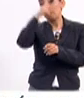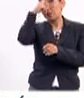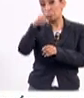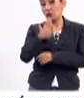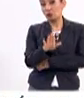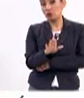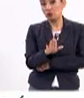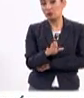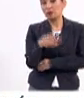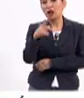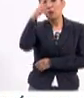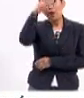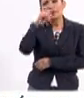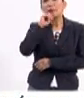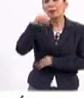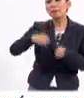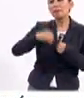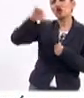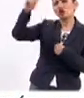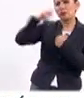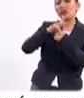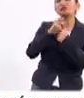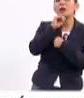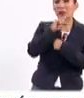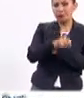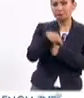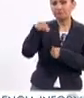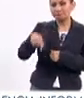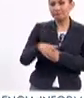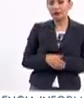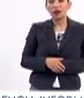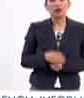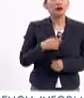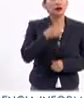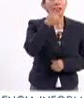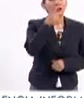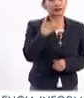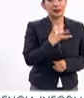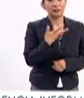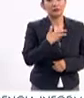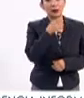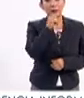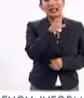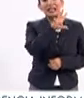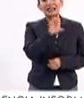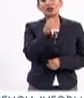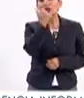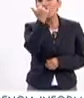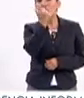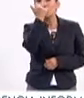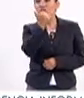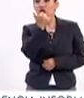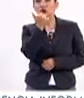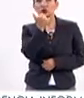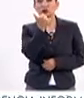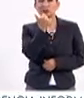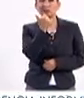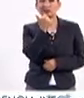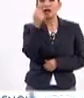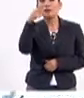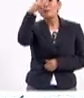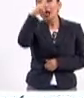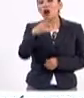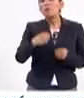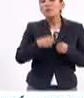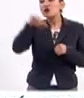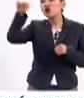mexicanos. Pero mexicanos también que viven en el extranjero. Y quiero decirles que contamos con 500 alumnos